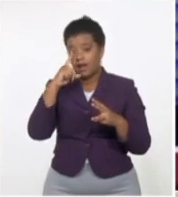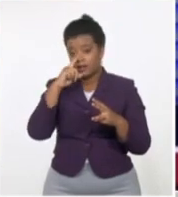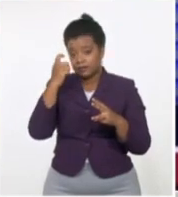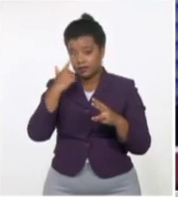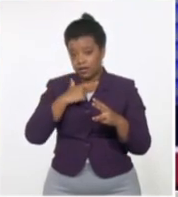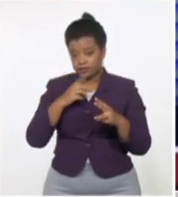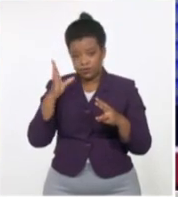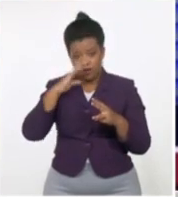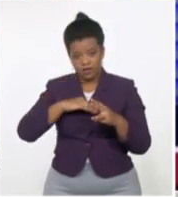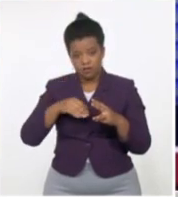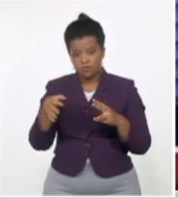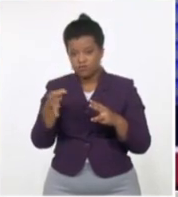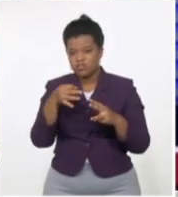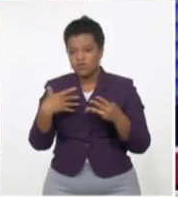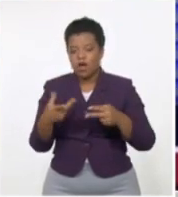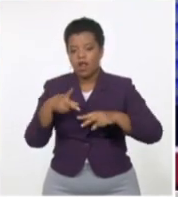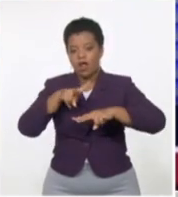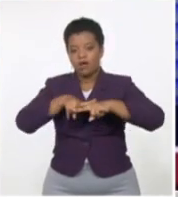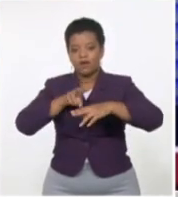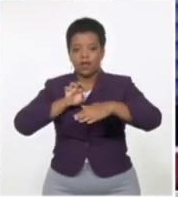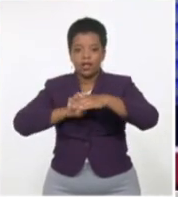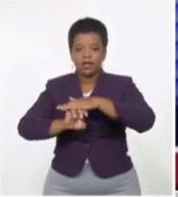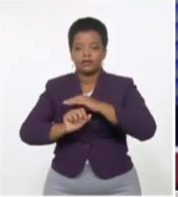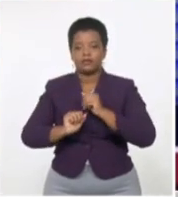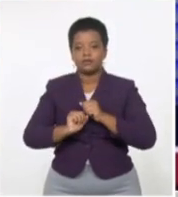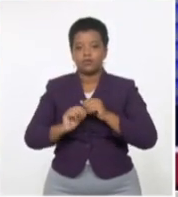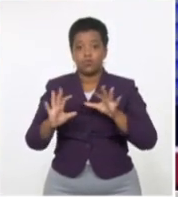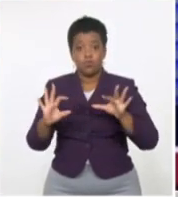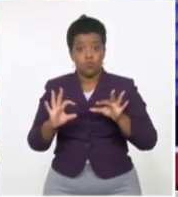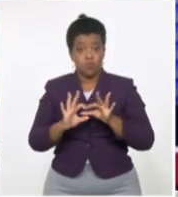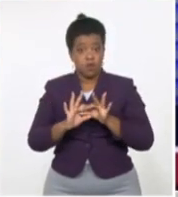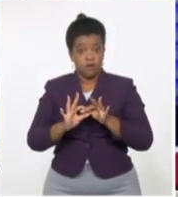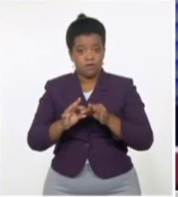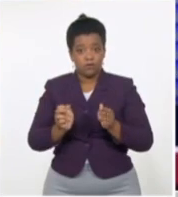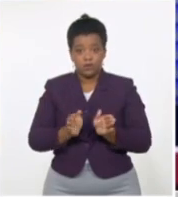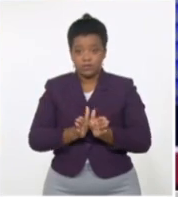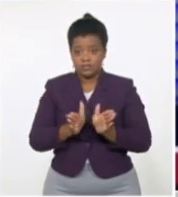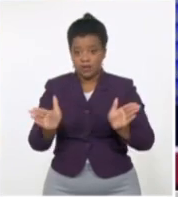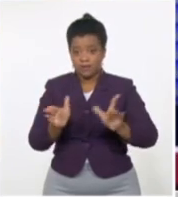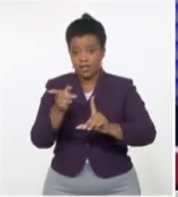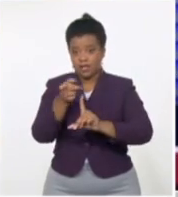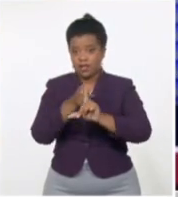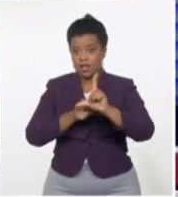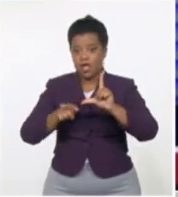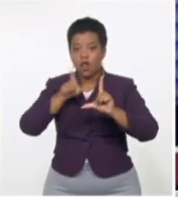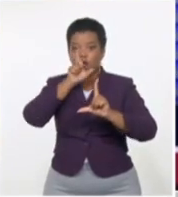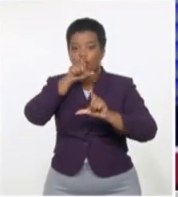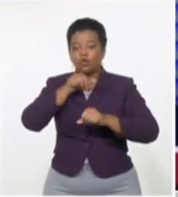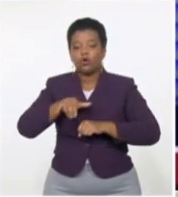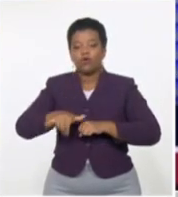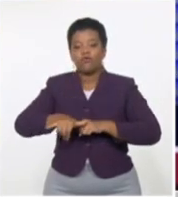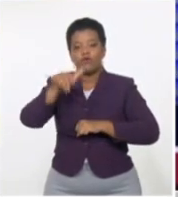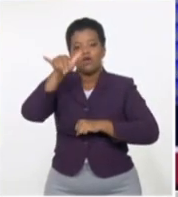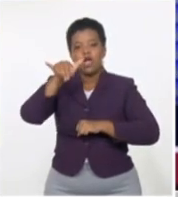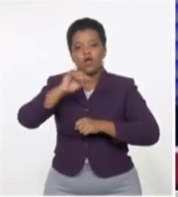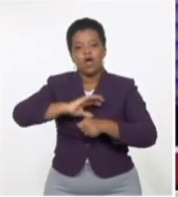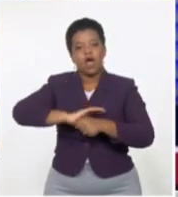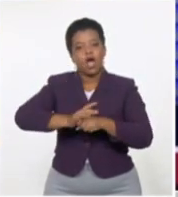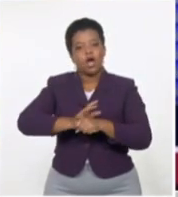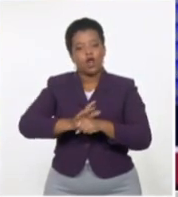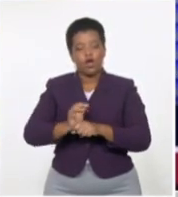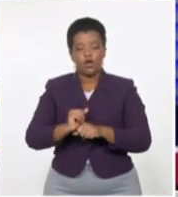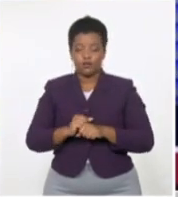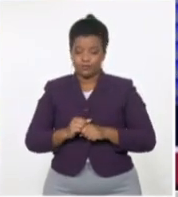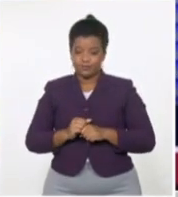en Habana del Este, Guanabacoa, San Miguel del Padrón, Regla, Cotorro, Boyeros y Arroyo Naranjo. Vamos a